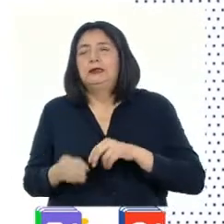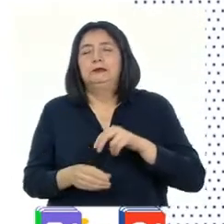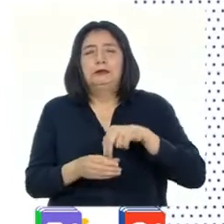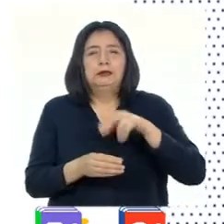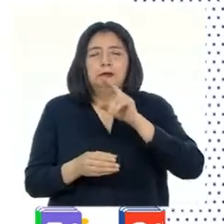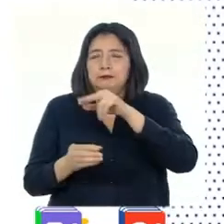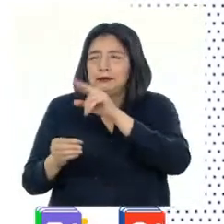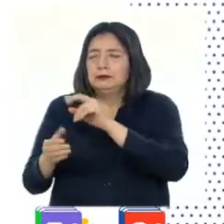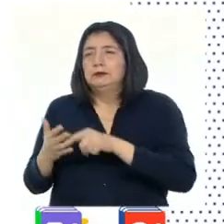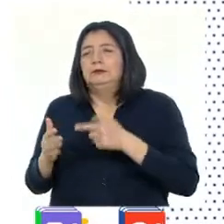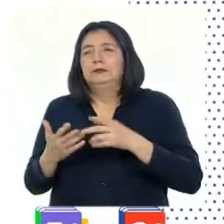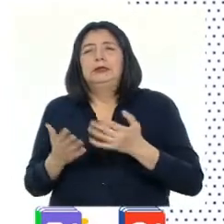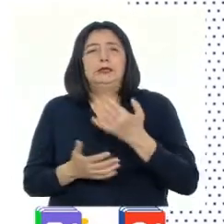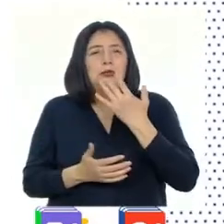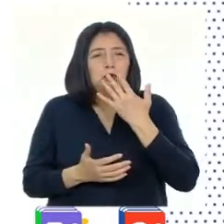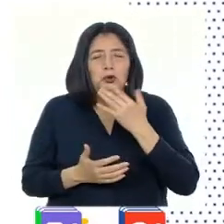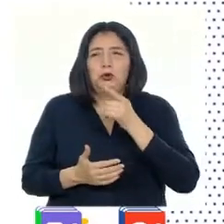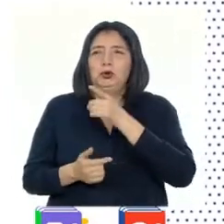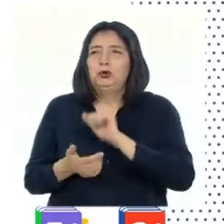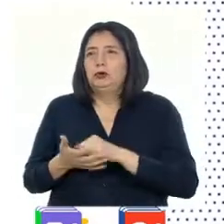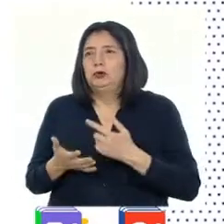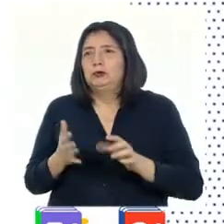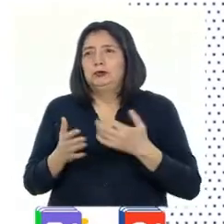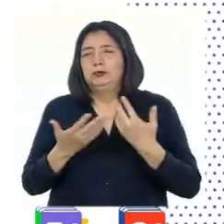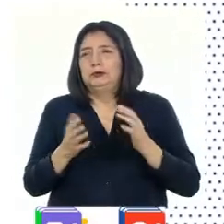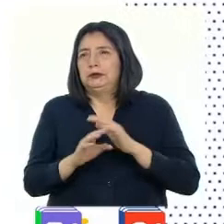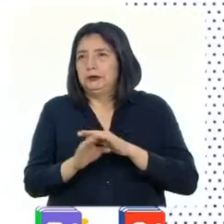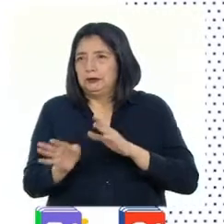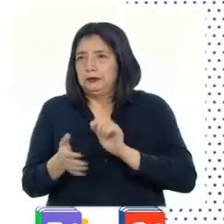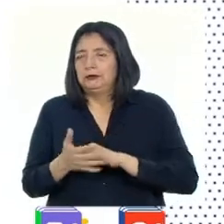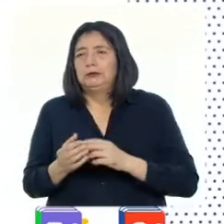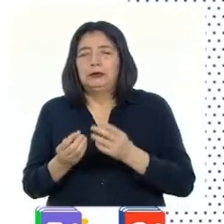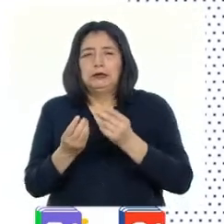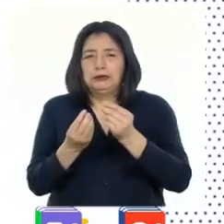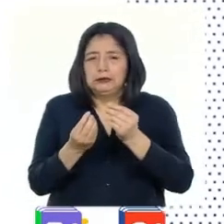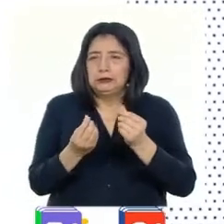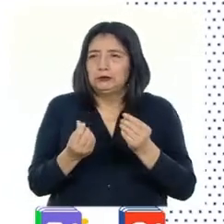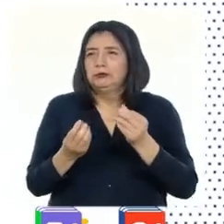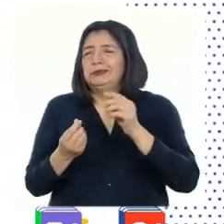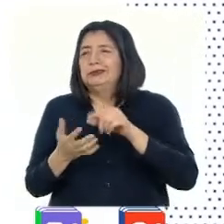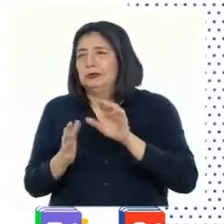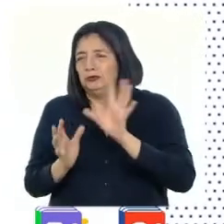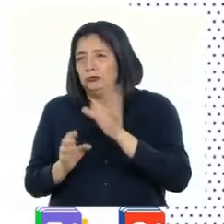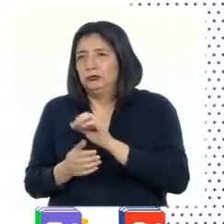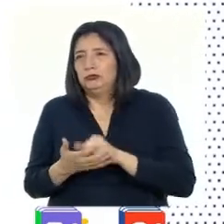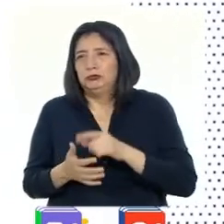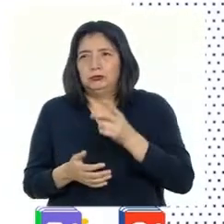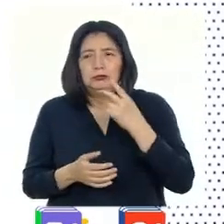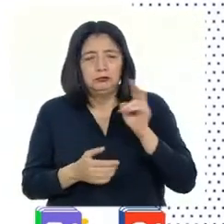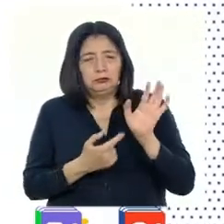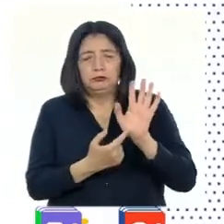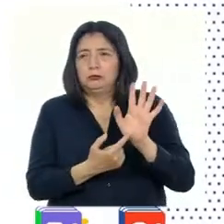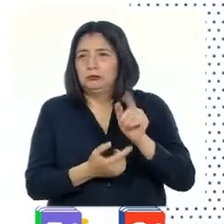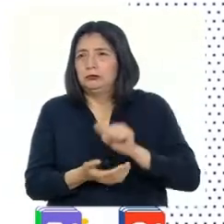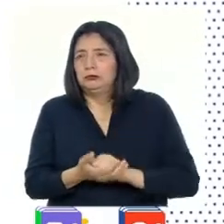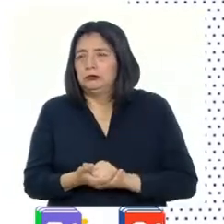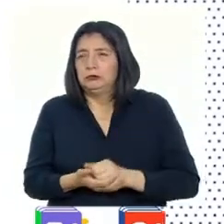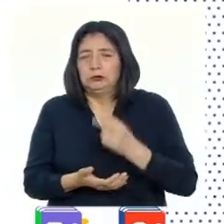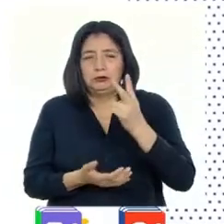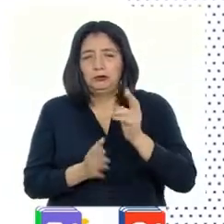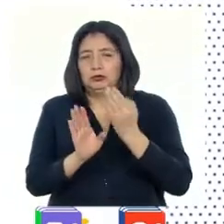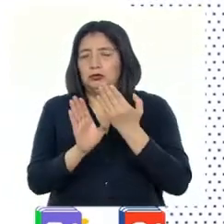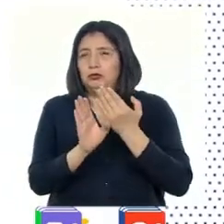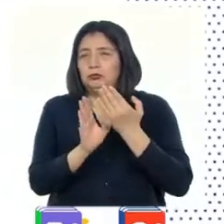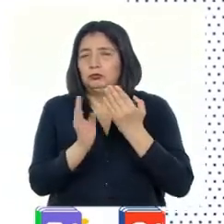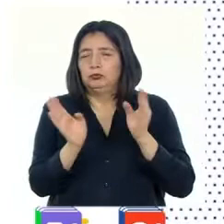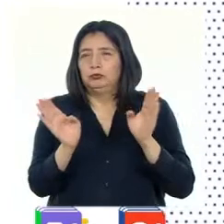acrílica para poder darle color, el acabado, la textura, todo ello, ¿no? Y como les muestro, las dos puertas